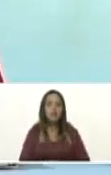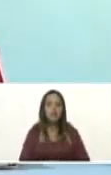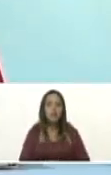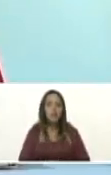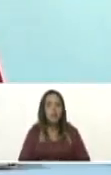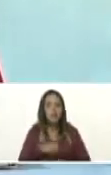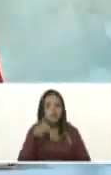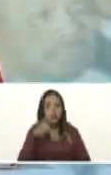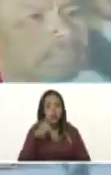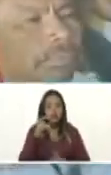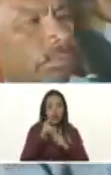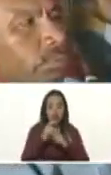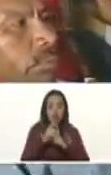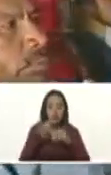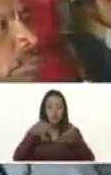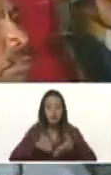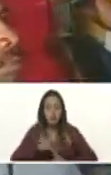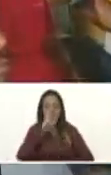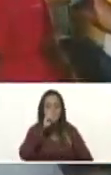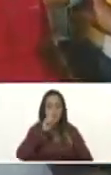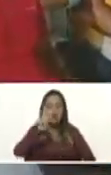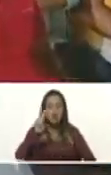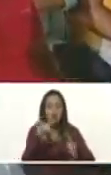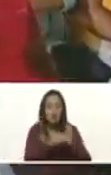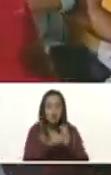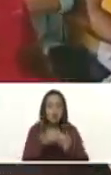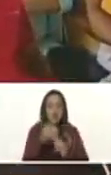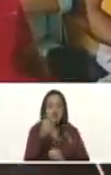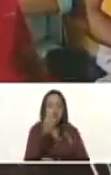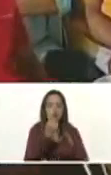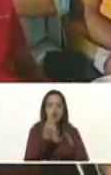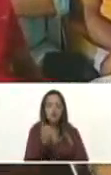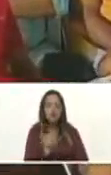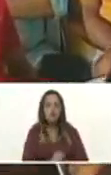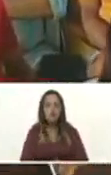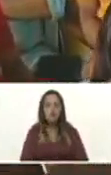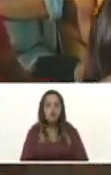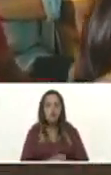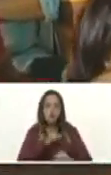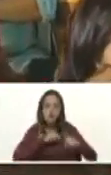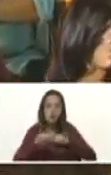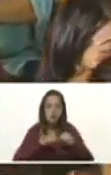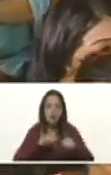allá en el año 2000-2001. Los movimientos alternativos,